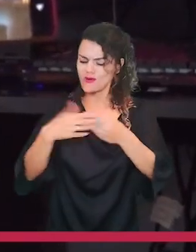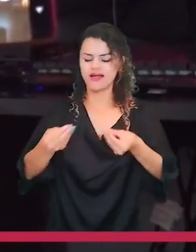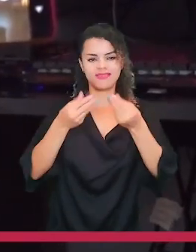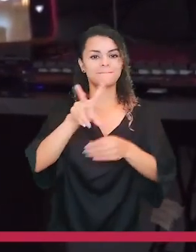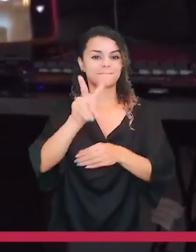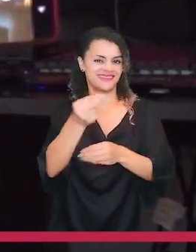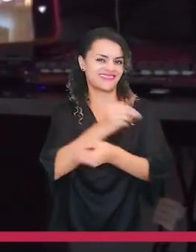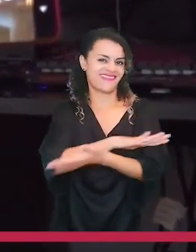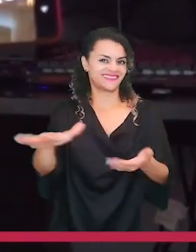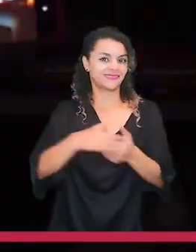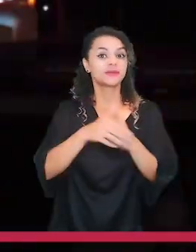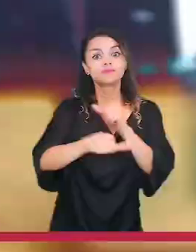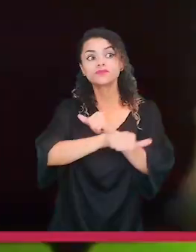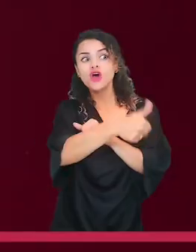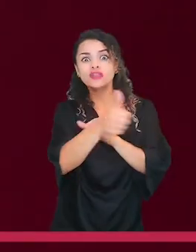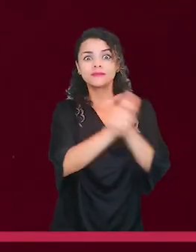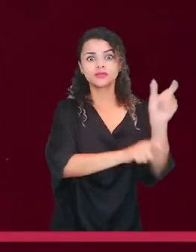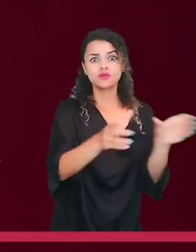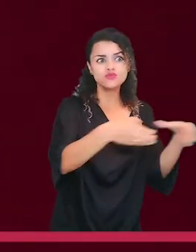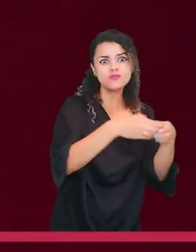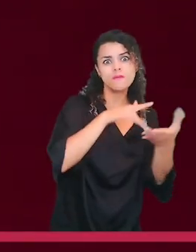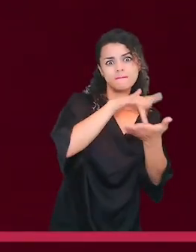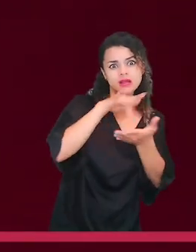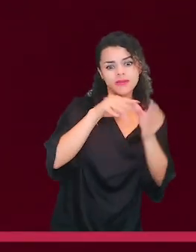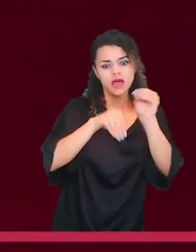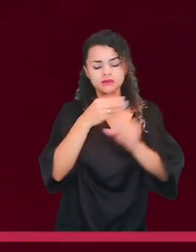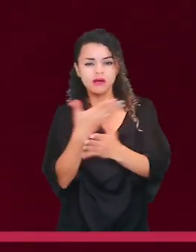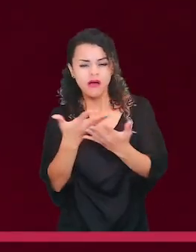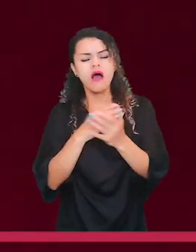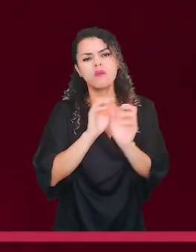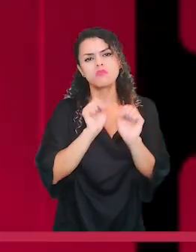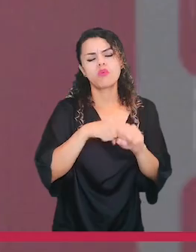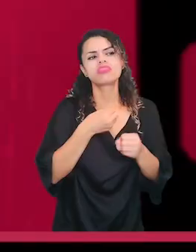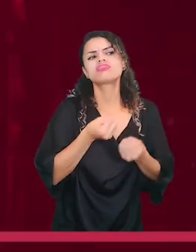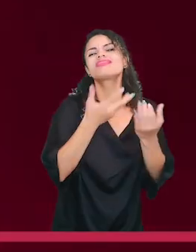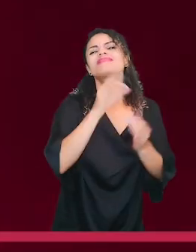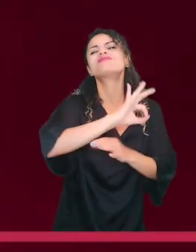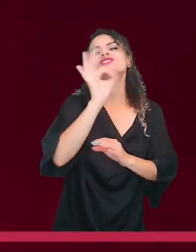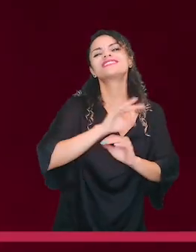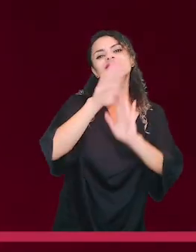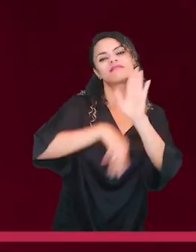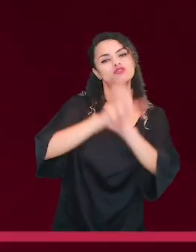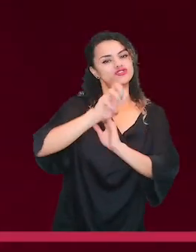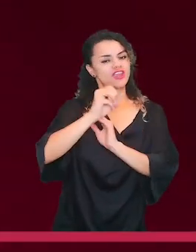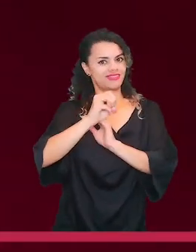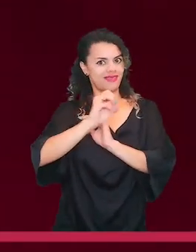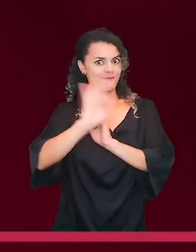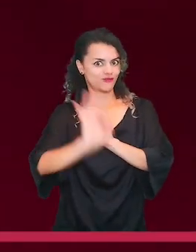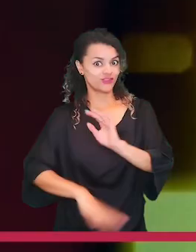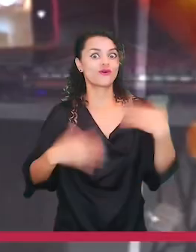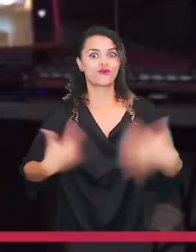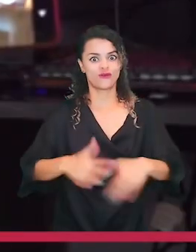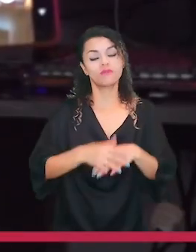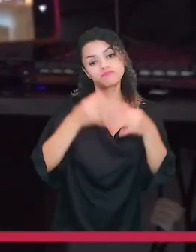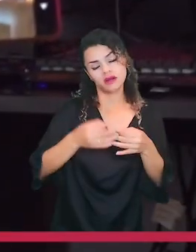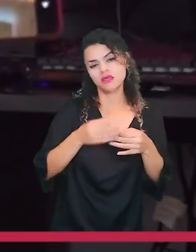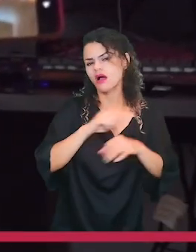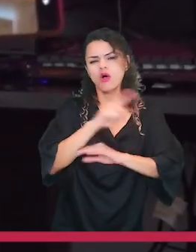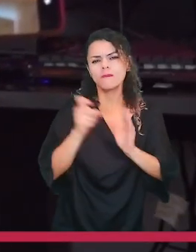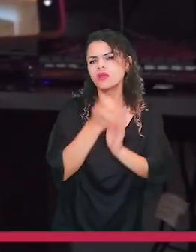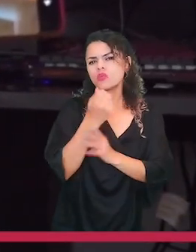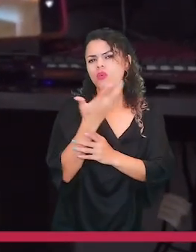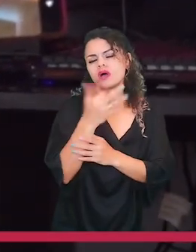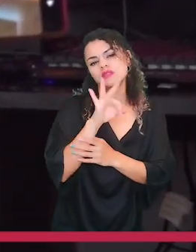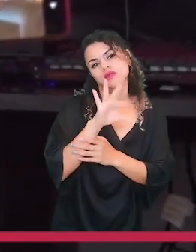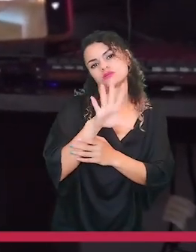de tu equipo tiene un descuento del 80%. Son acreditaciones que tienen un costo de 350 mil pesos. Ustedes van a